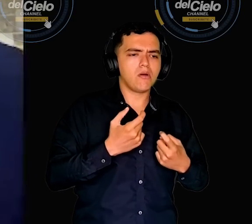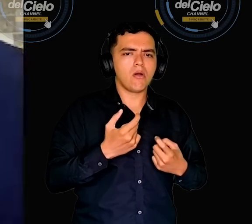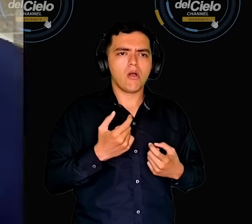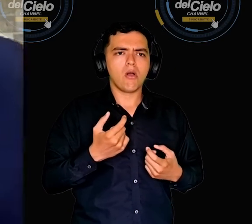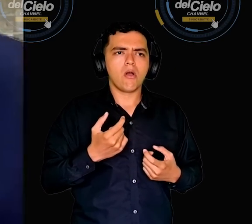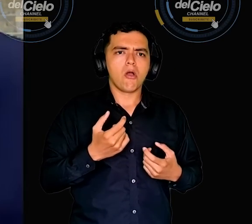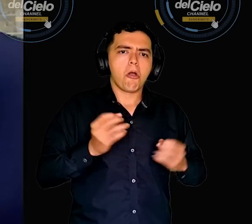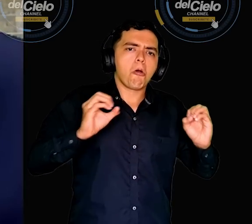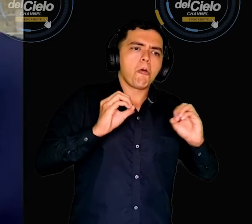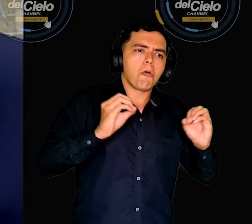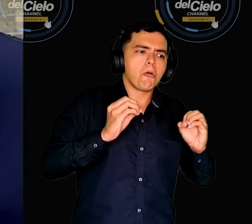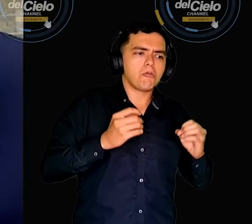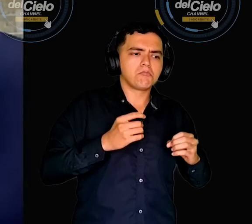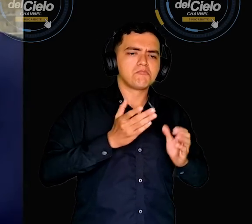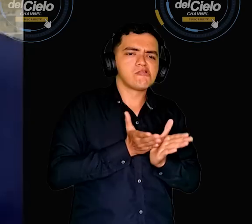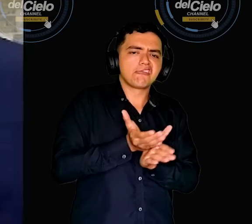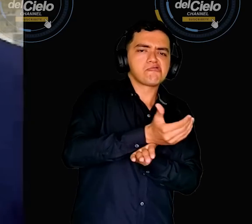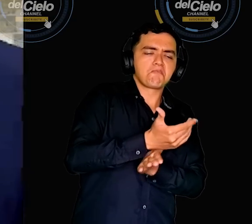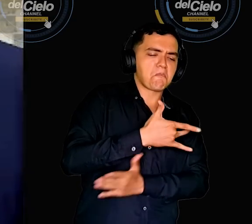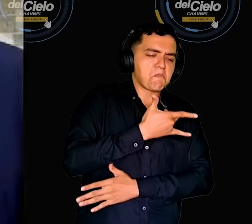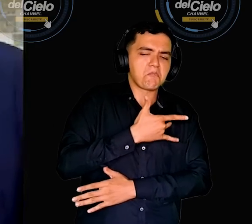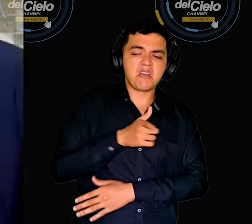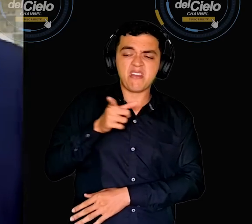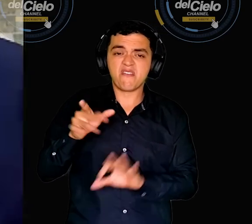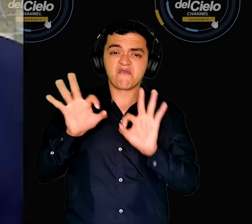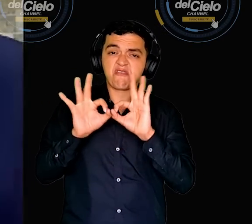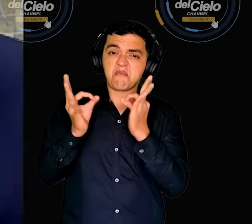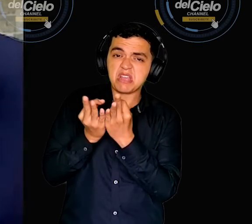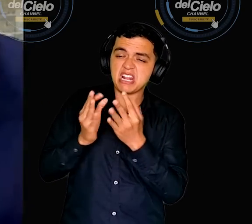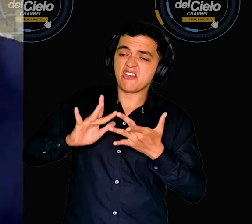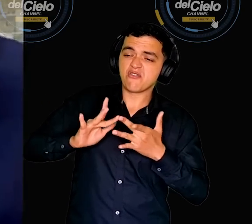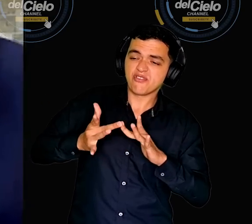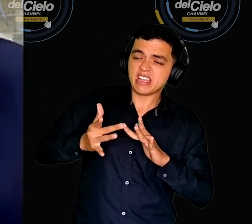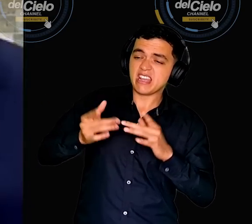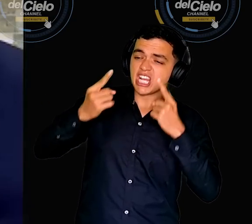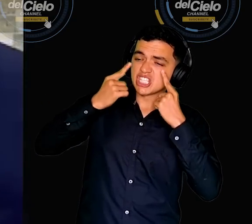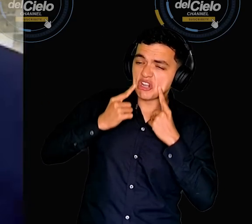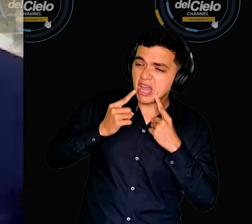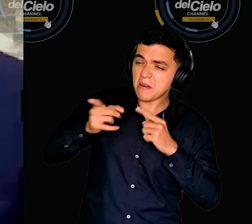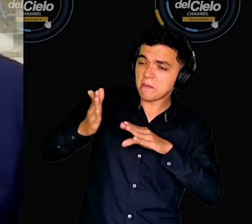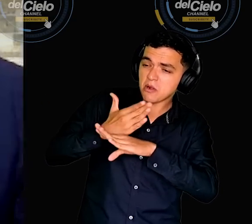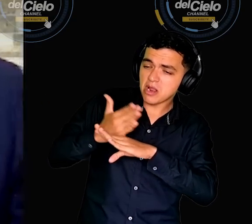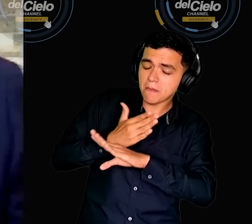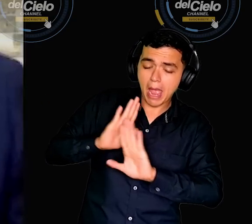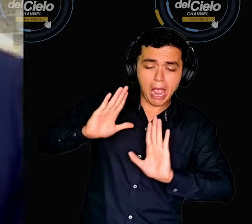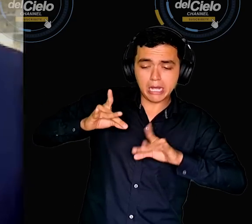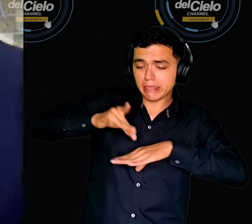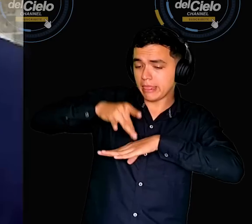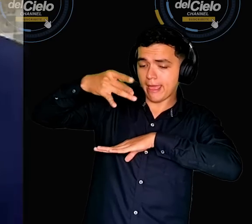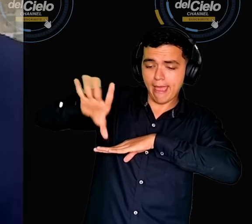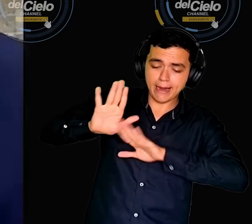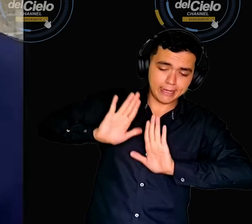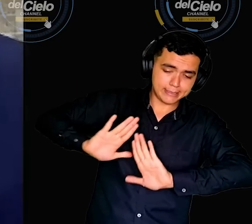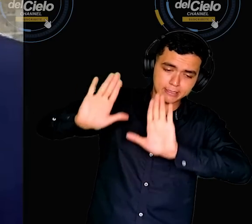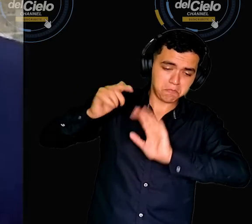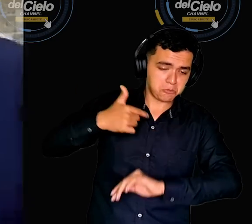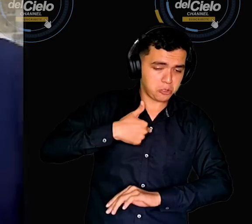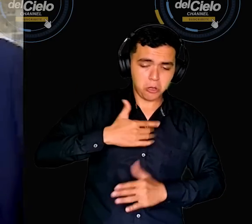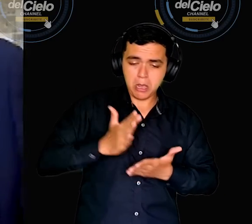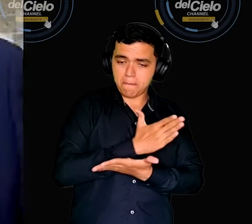casa alguien es un inconverso. A pesar que una casa donde supuestamente Dios manda,